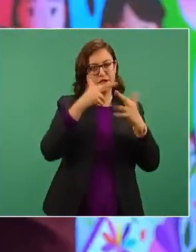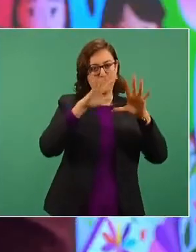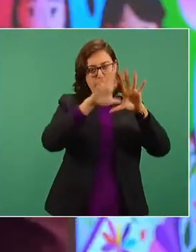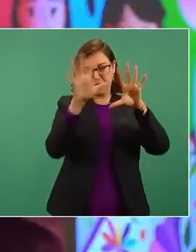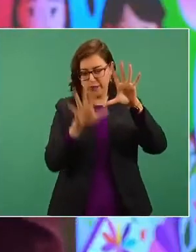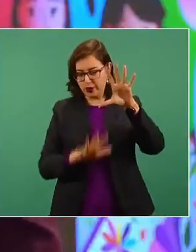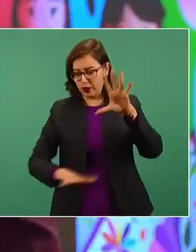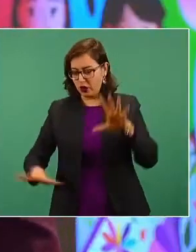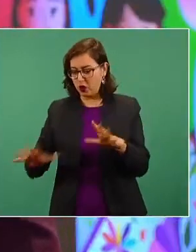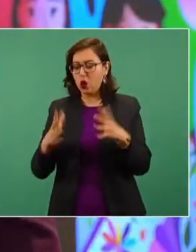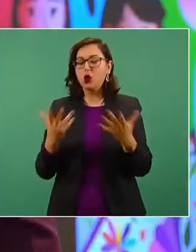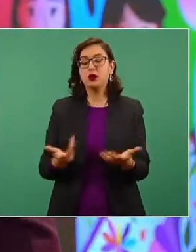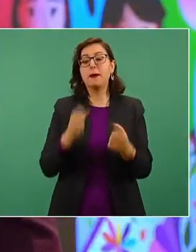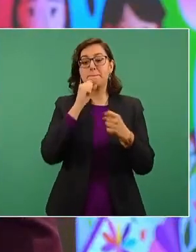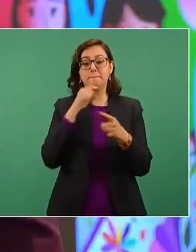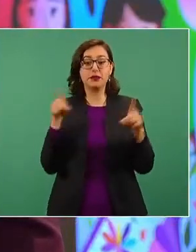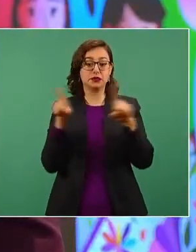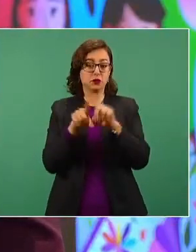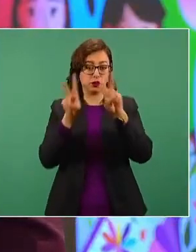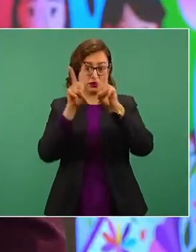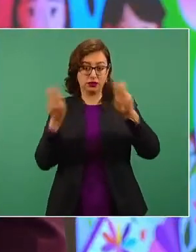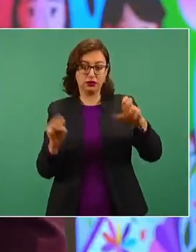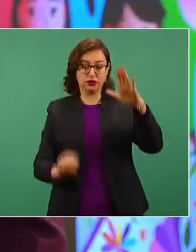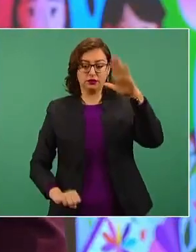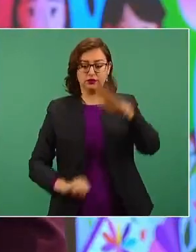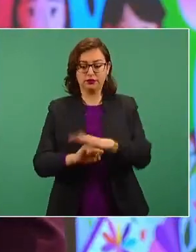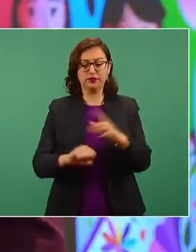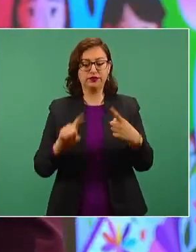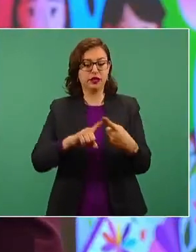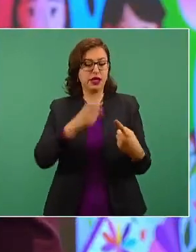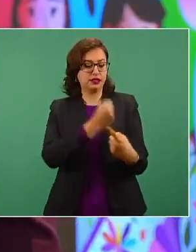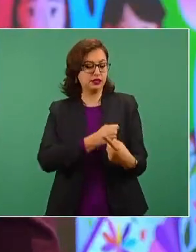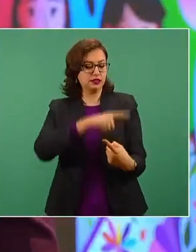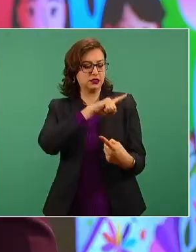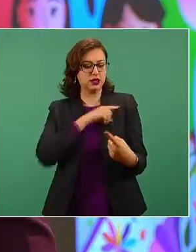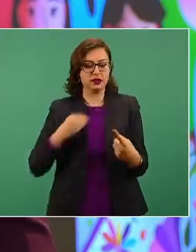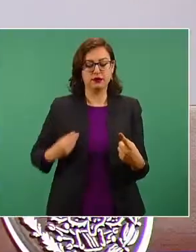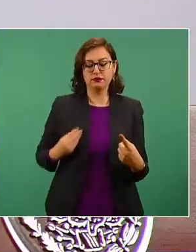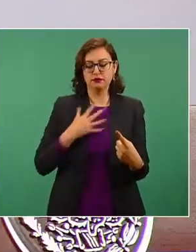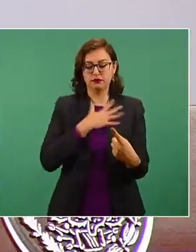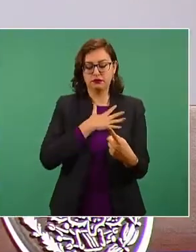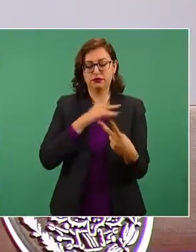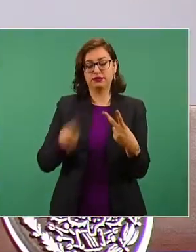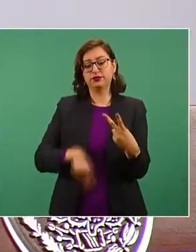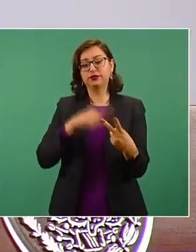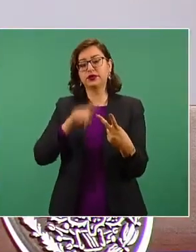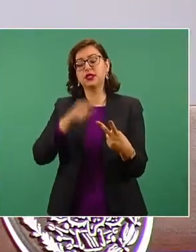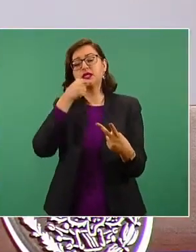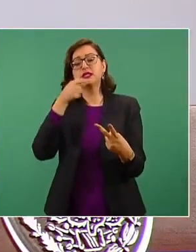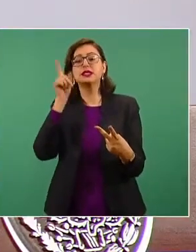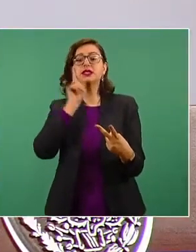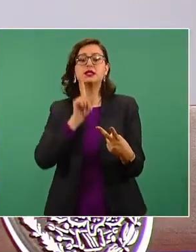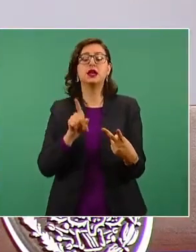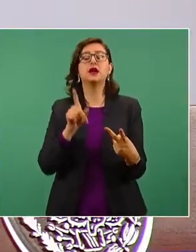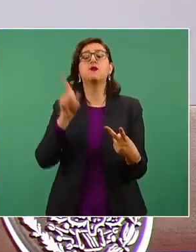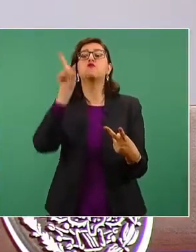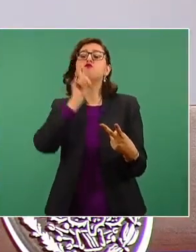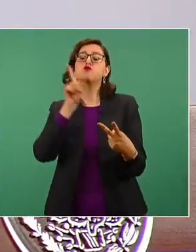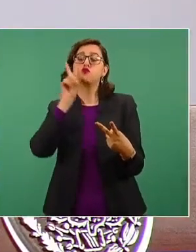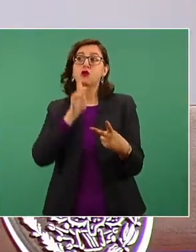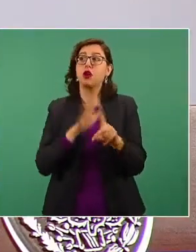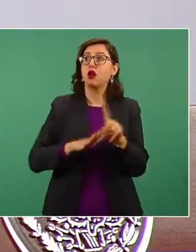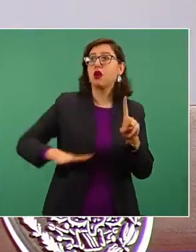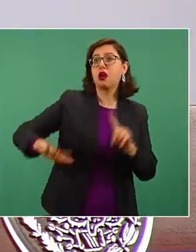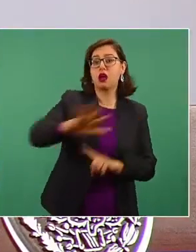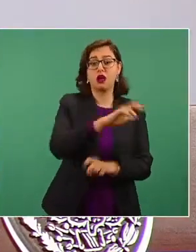la salud y el bienestar, la construcción de espacios seguros para niñas y mujeres, la